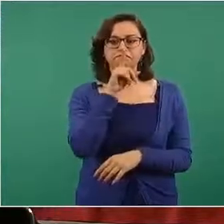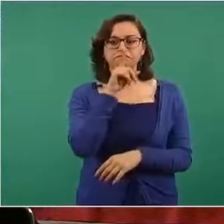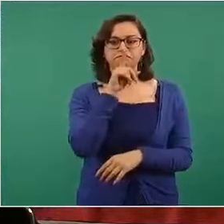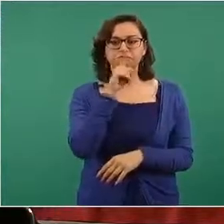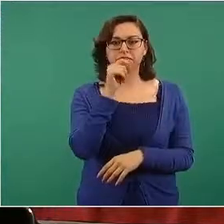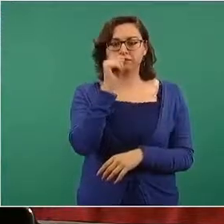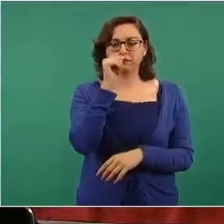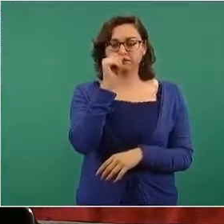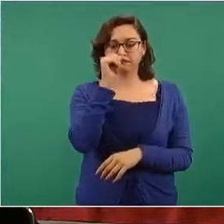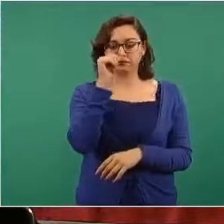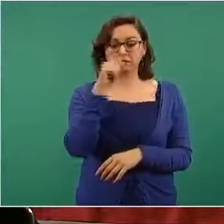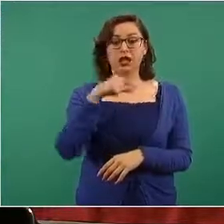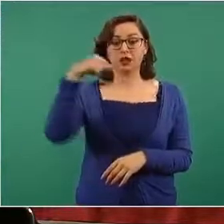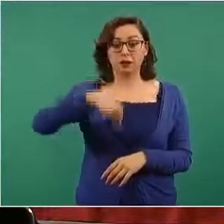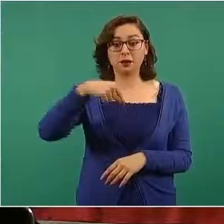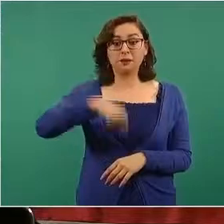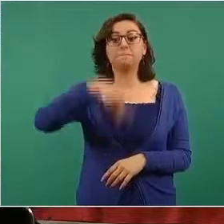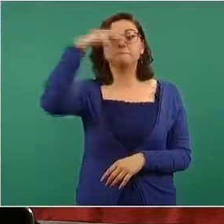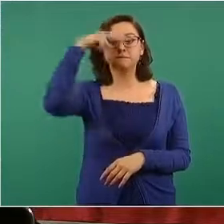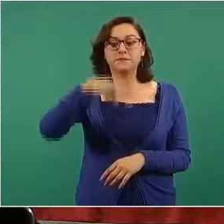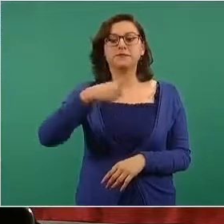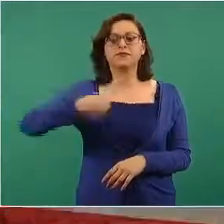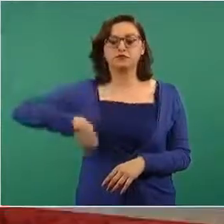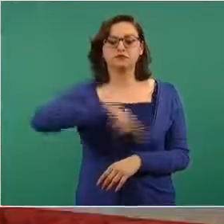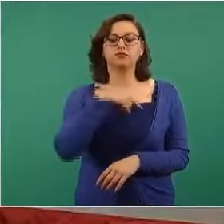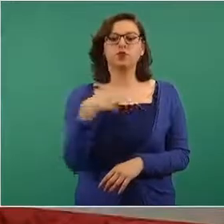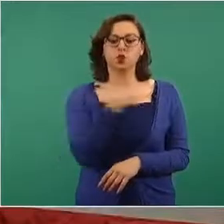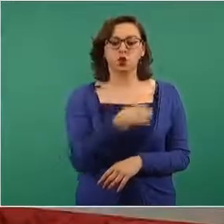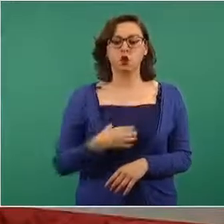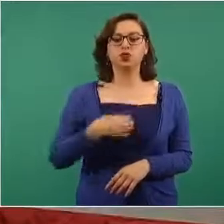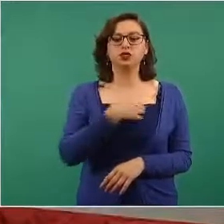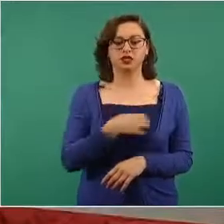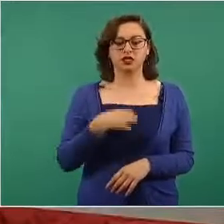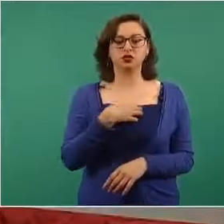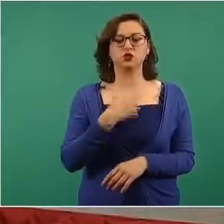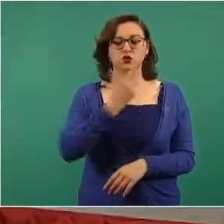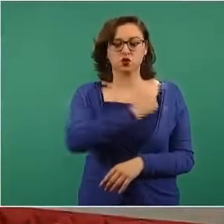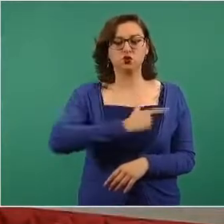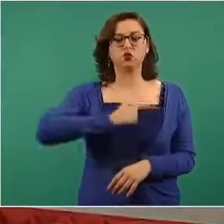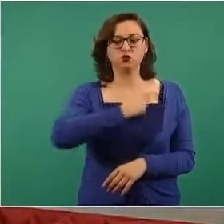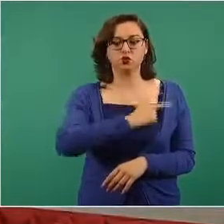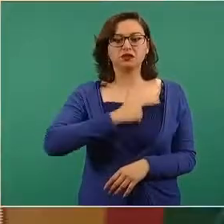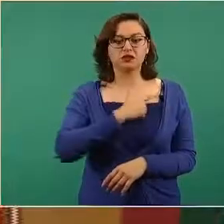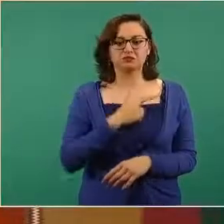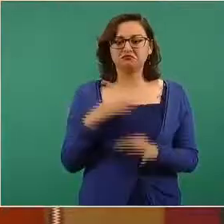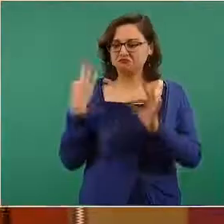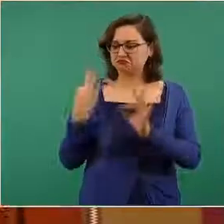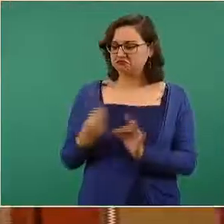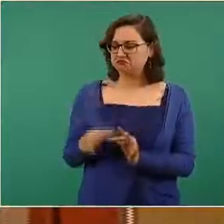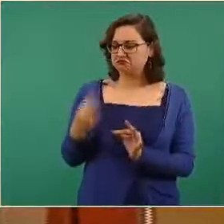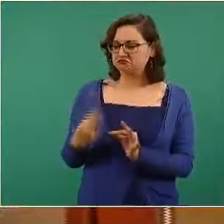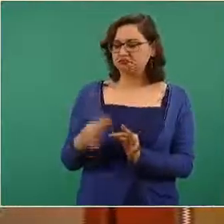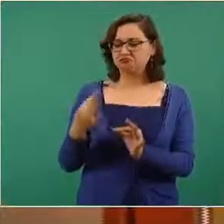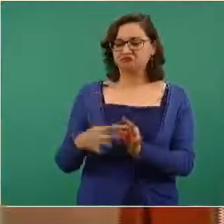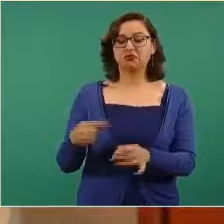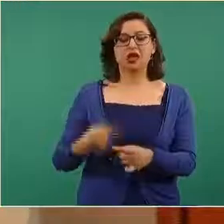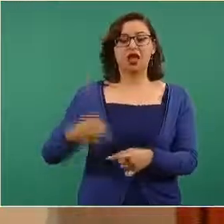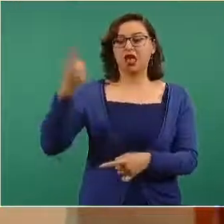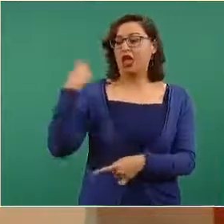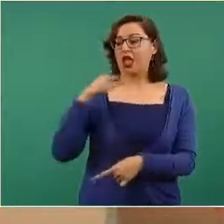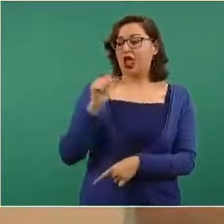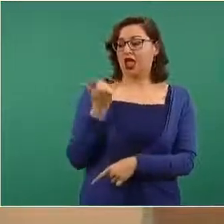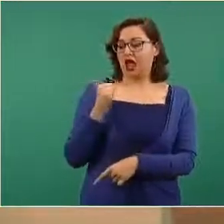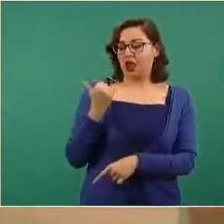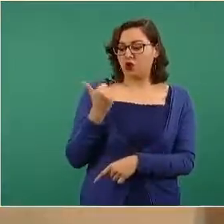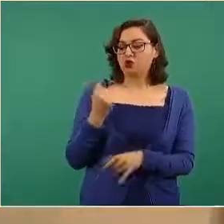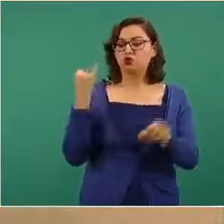estamos muy contentos y satisfechos con el ejercicio que ha hecho este grupo de expertos, porque desde agosto que se empezó